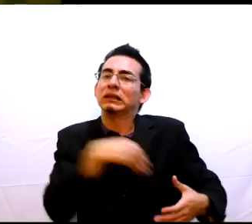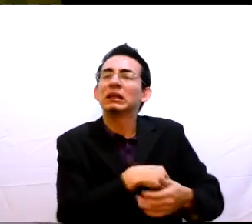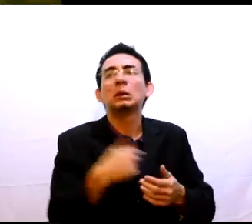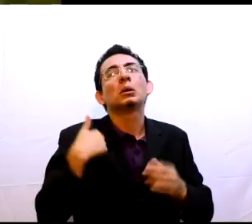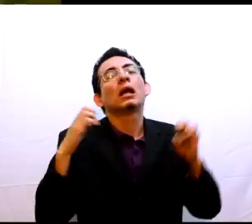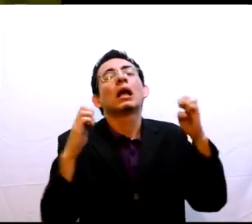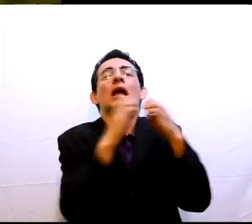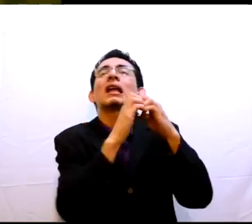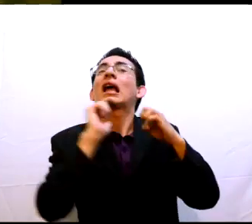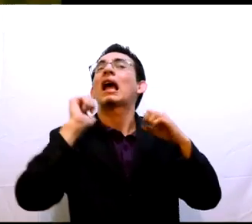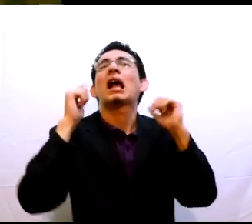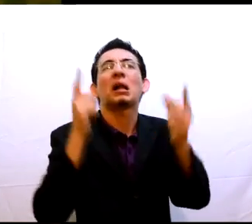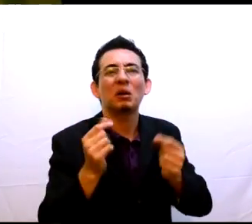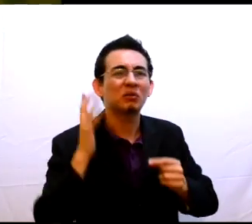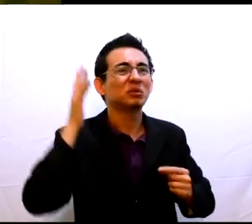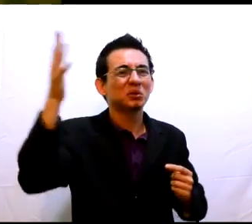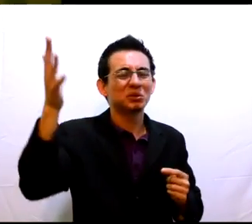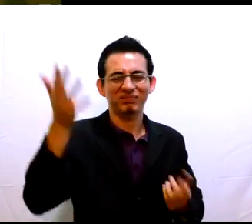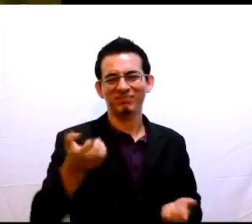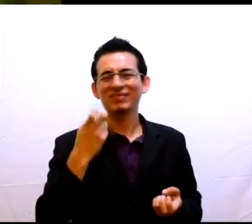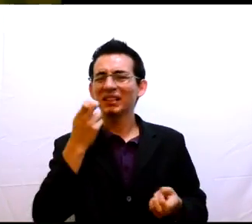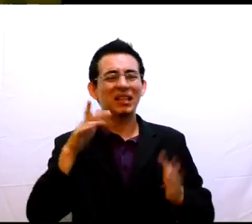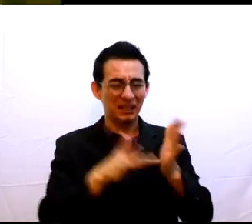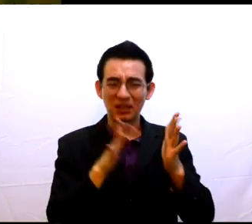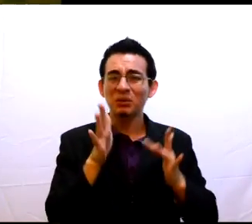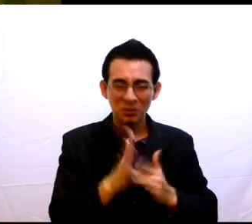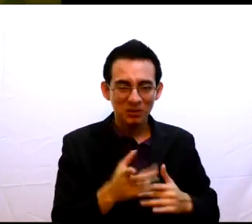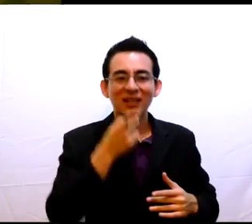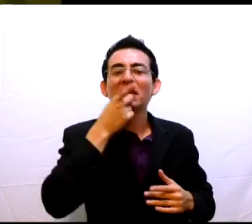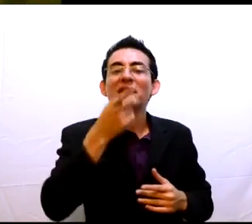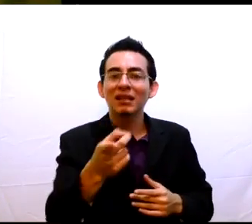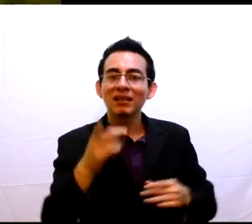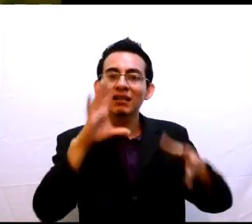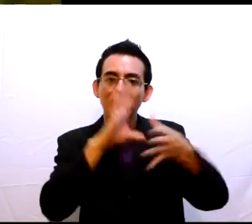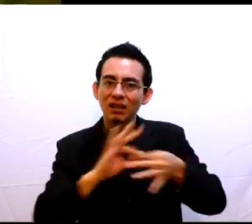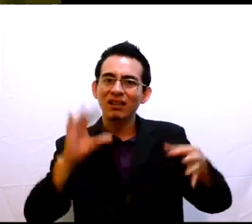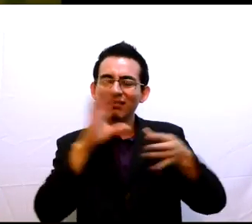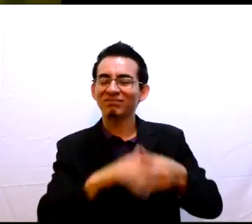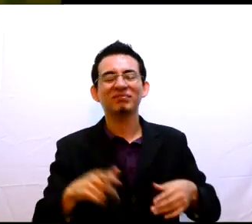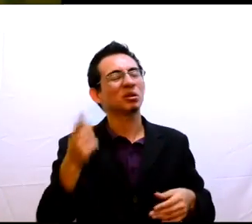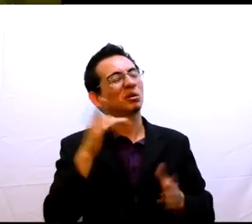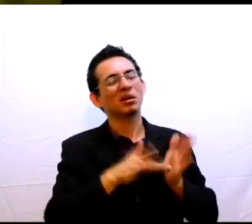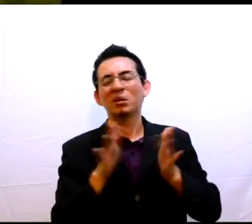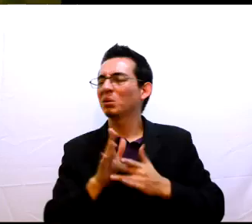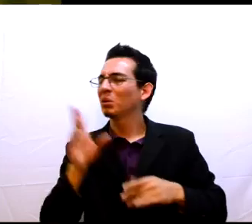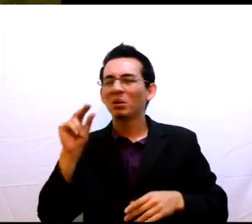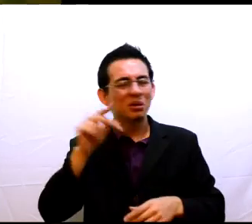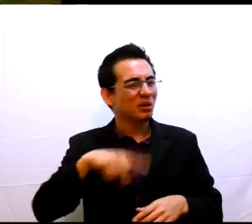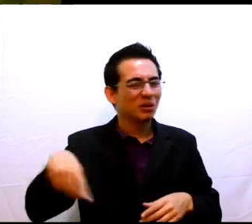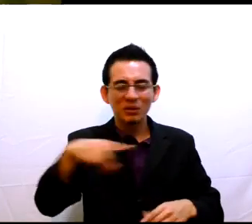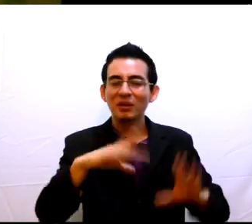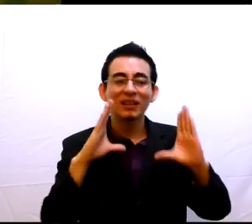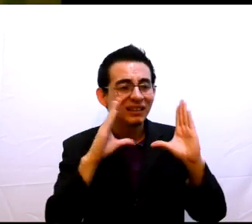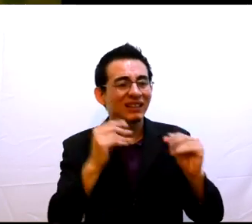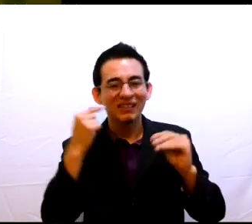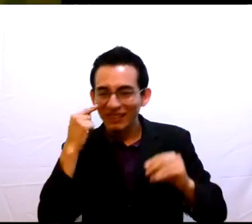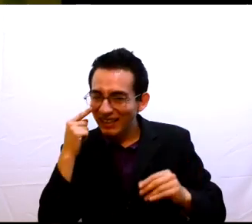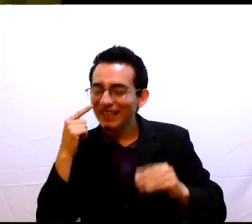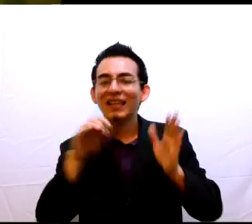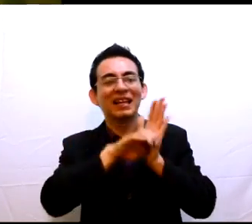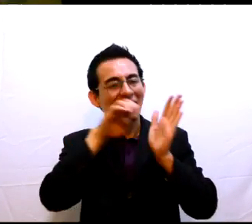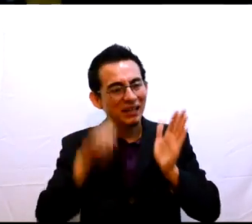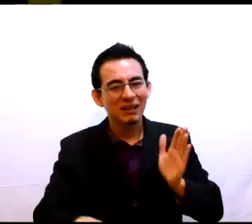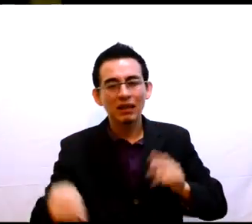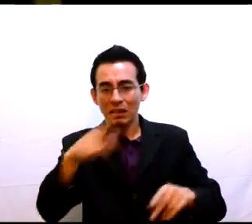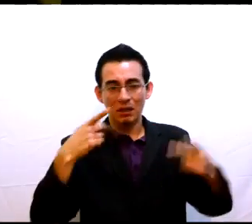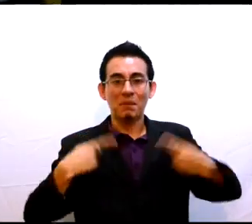pero eso es triste y esto es lo que jesús está resaltando eso es lo que jesús está enseñando que